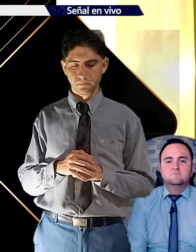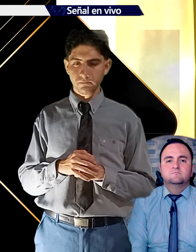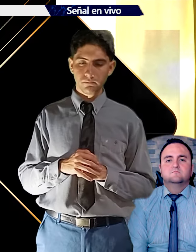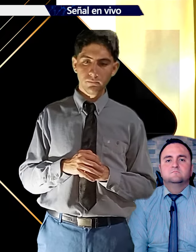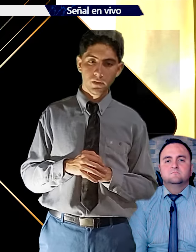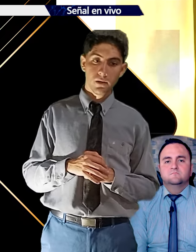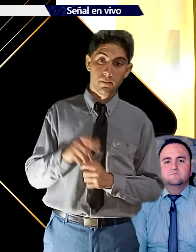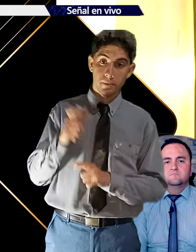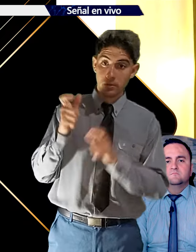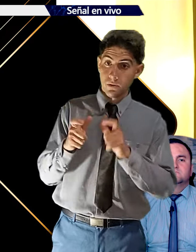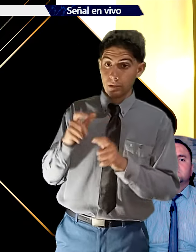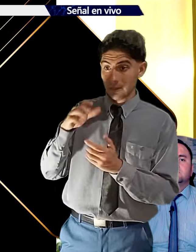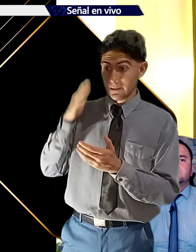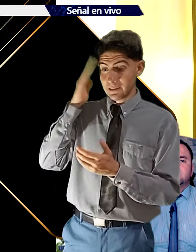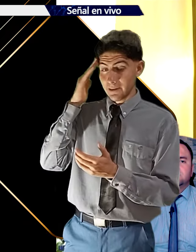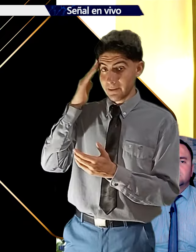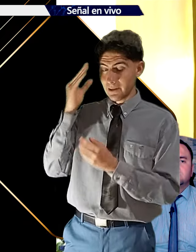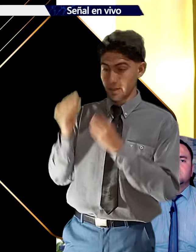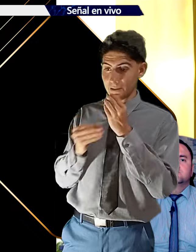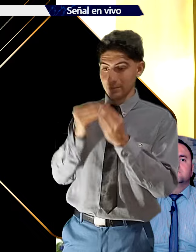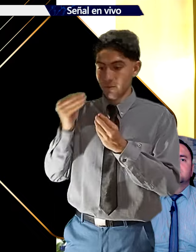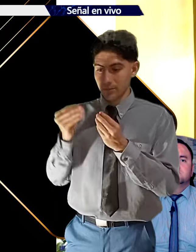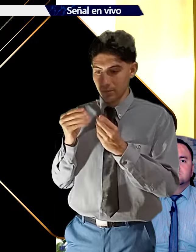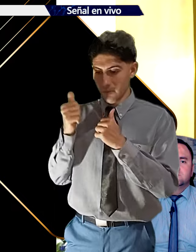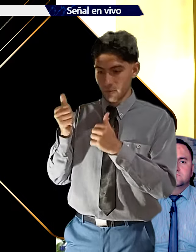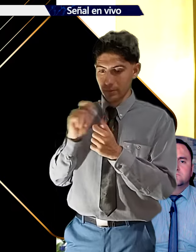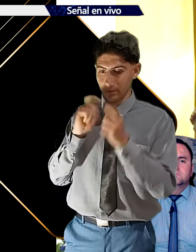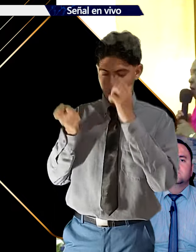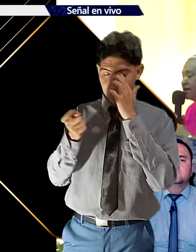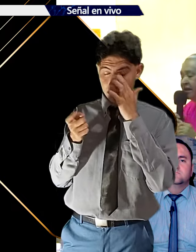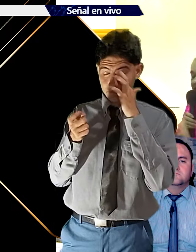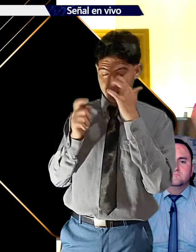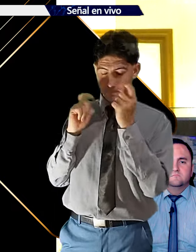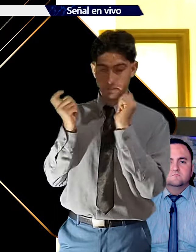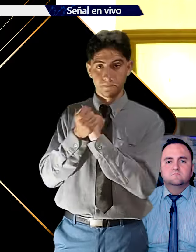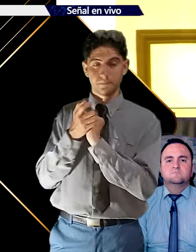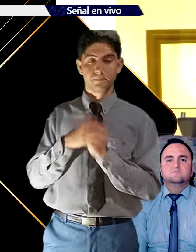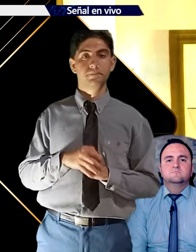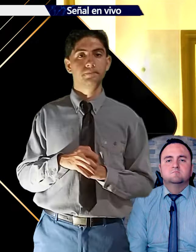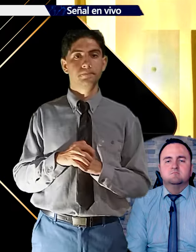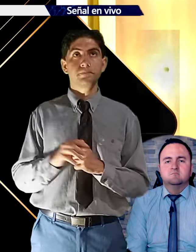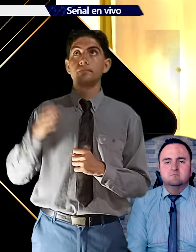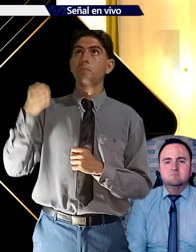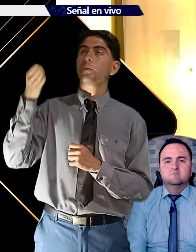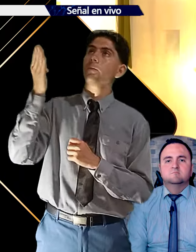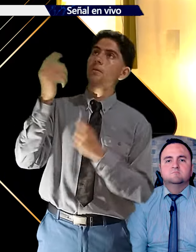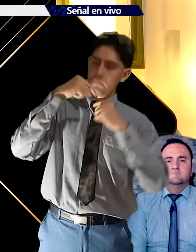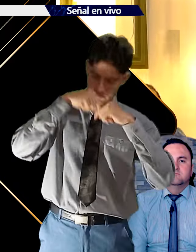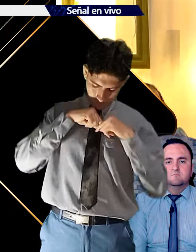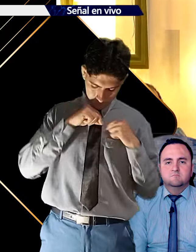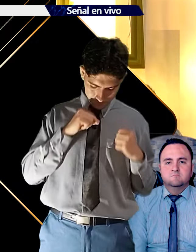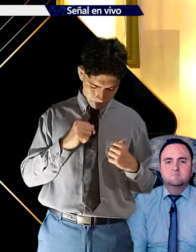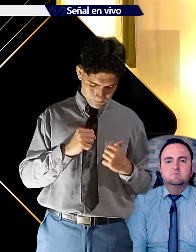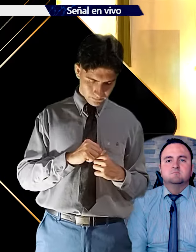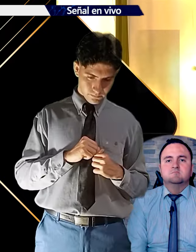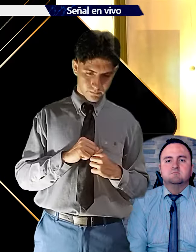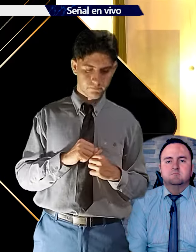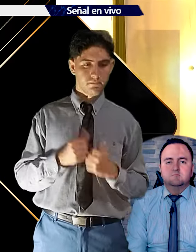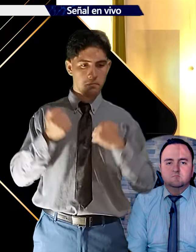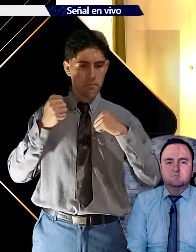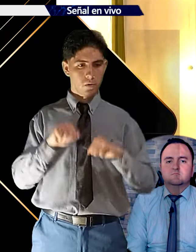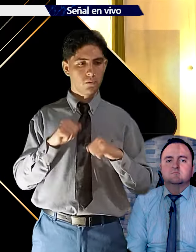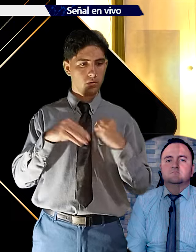nos da los sentidos, Dios nos da una conciencia. Y el que sabe hacer lo bueno y no lo hace, ya le es pecado. Entonces, entre Dios y yo